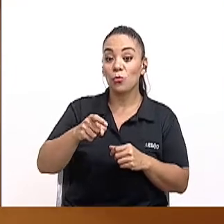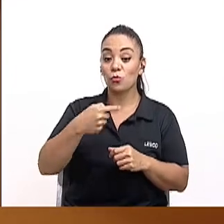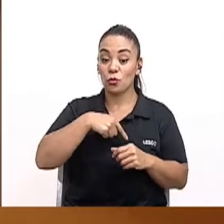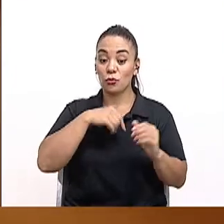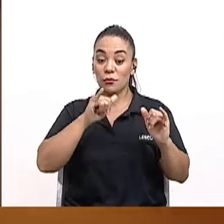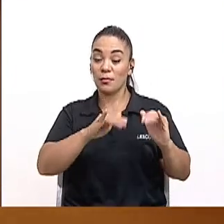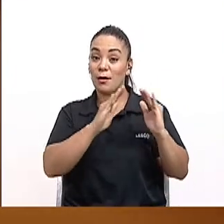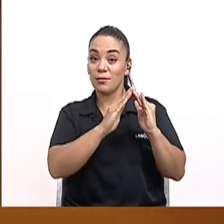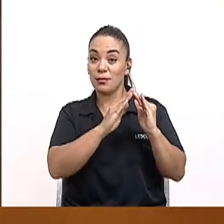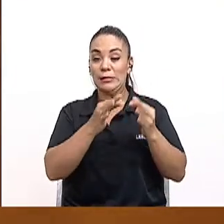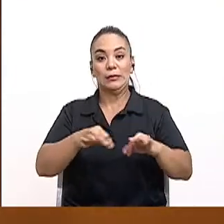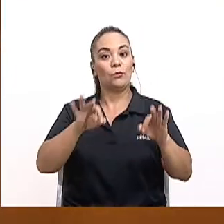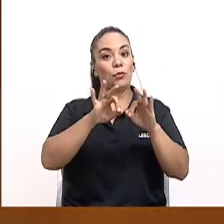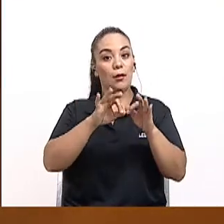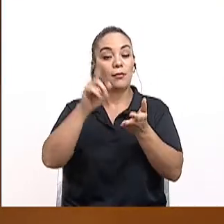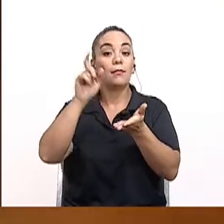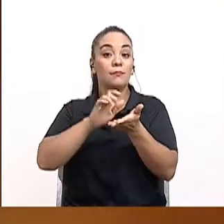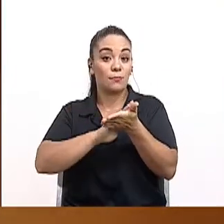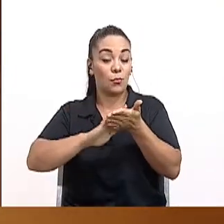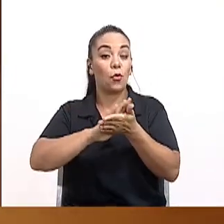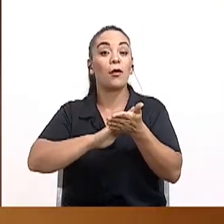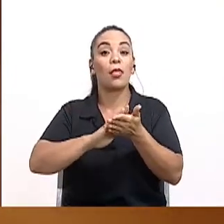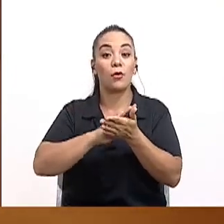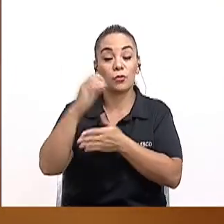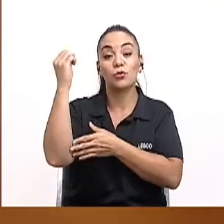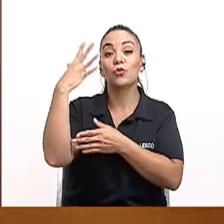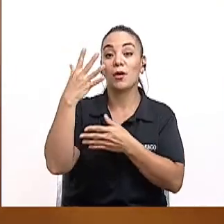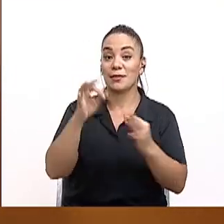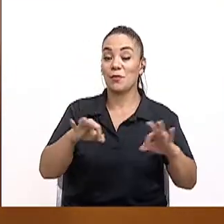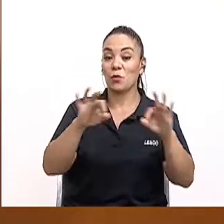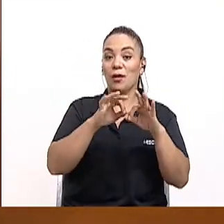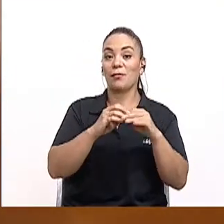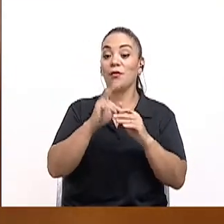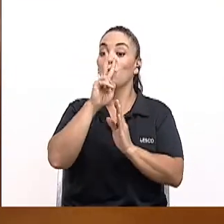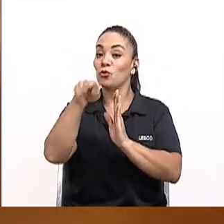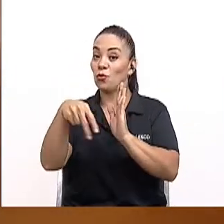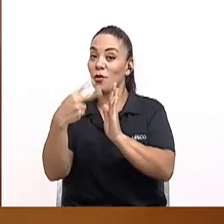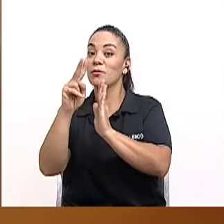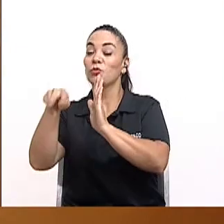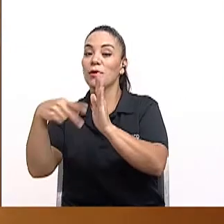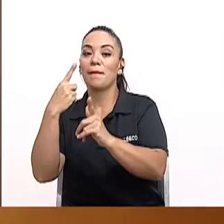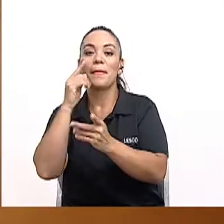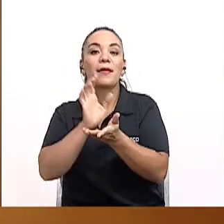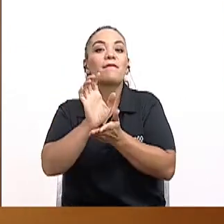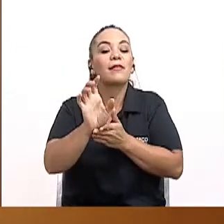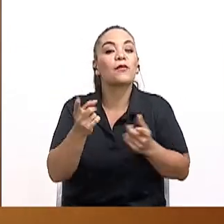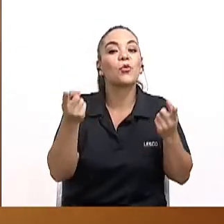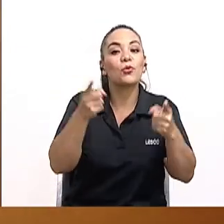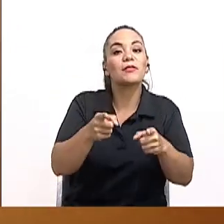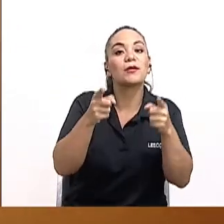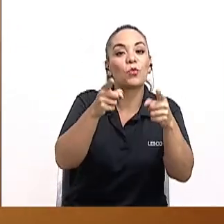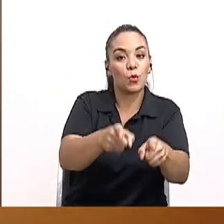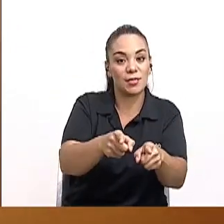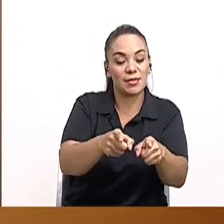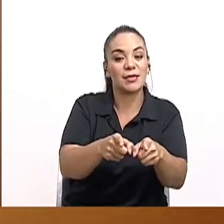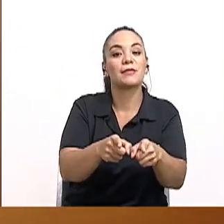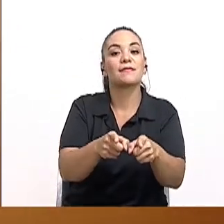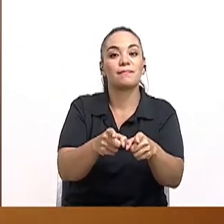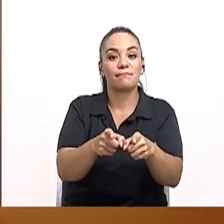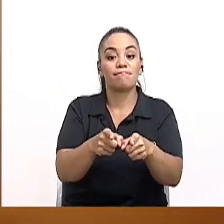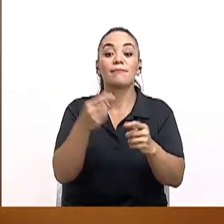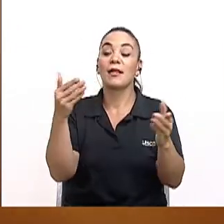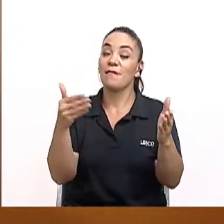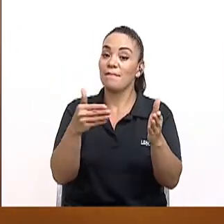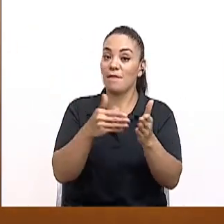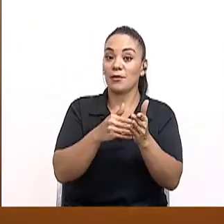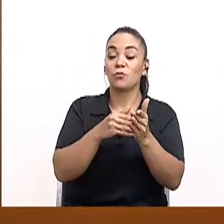casa, aplicarnos bloqueador solar. Sí, y cada 2 horas para evitar las consecuencias de estos